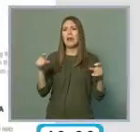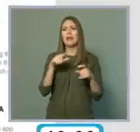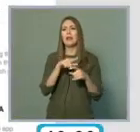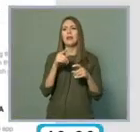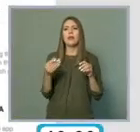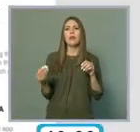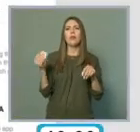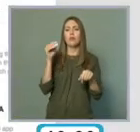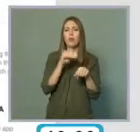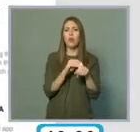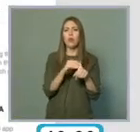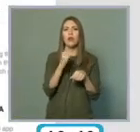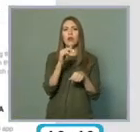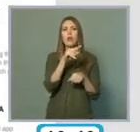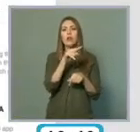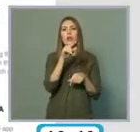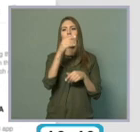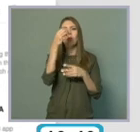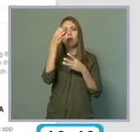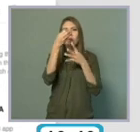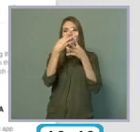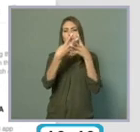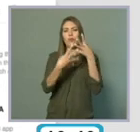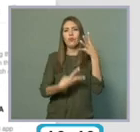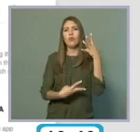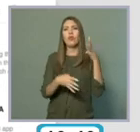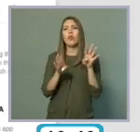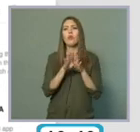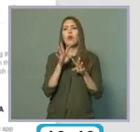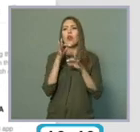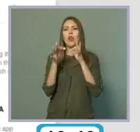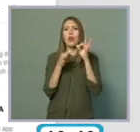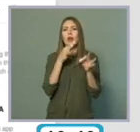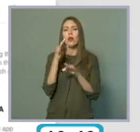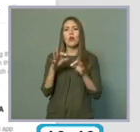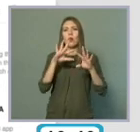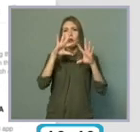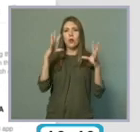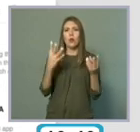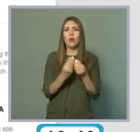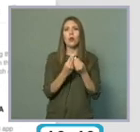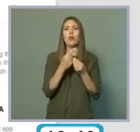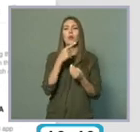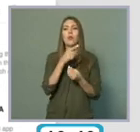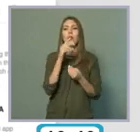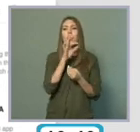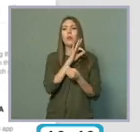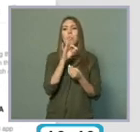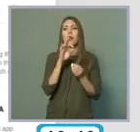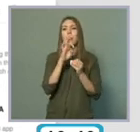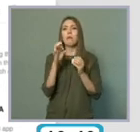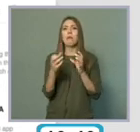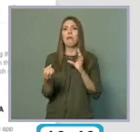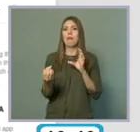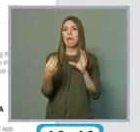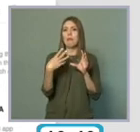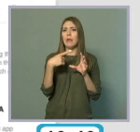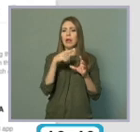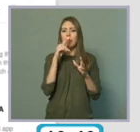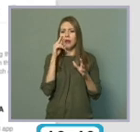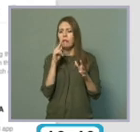los agregas y te presenta todas las noticias conjuntas. ¿Esto qué te da? Te da la certeza de que si algo relevante en verdad